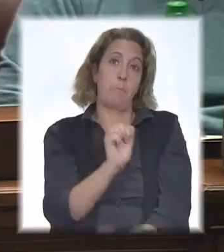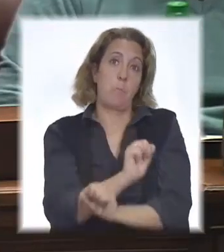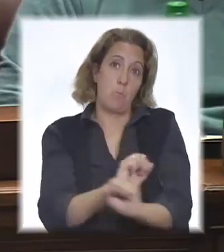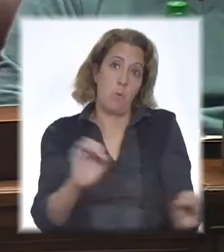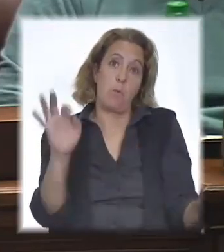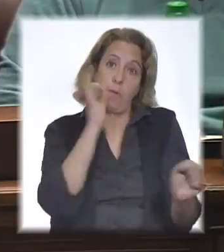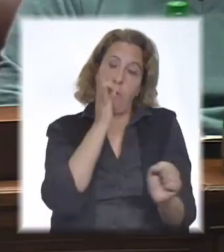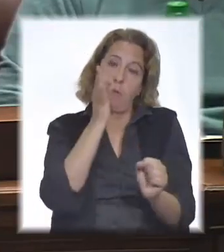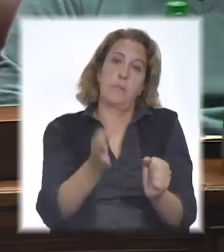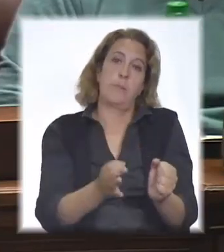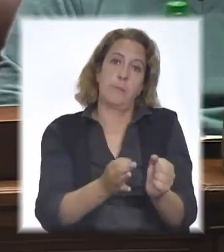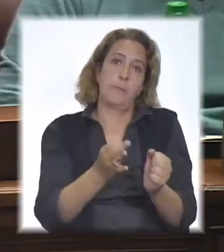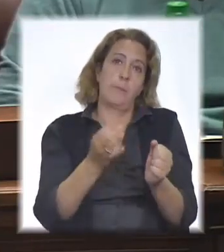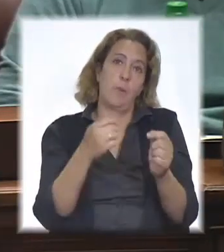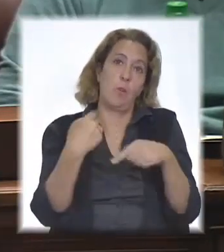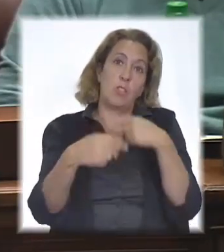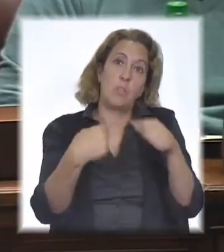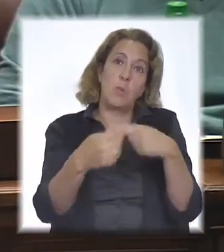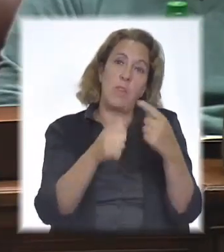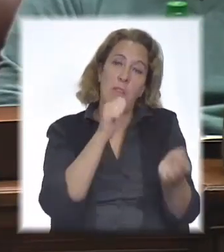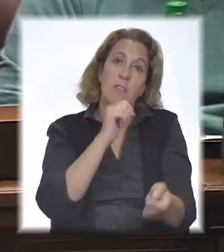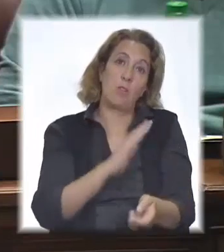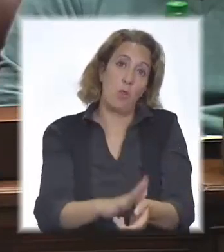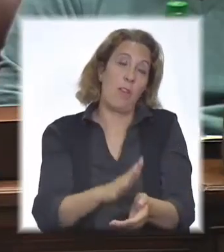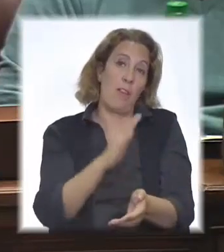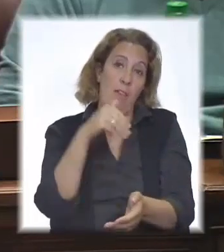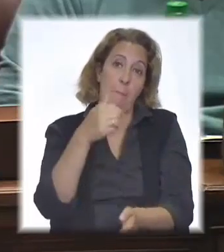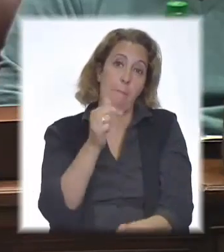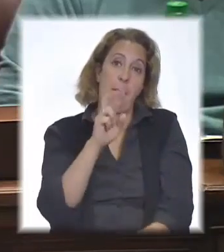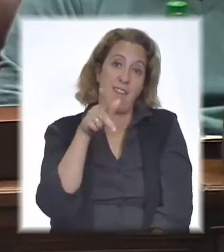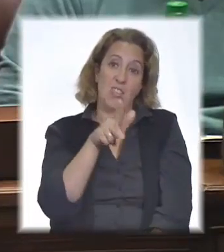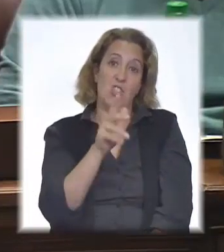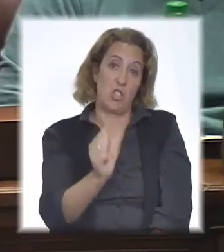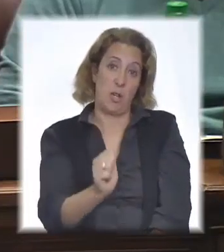es de alguna forma la continuidad histórica de marcha